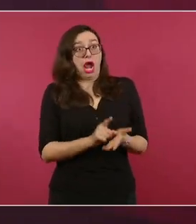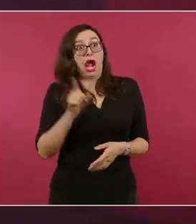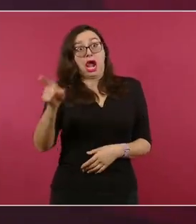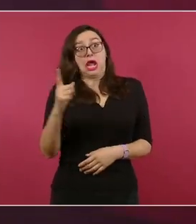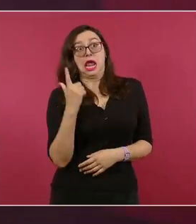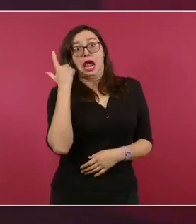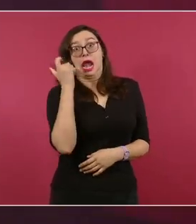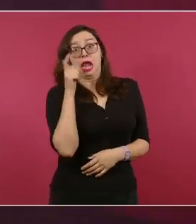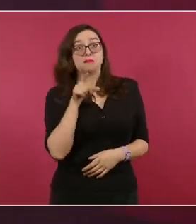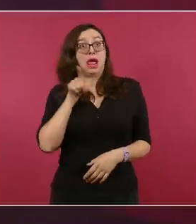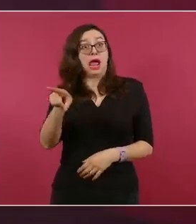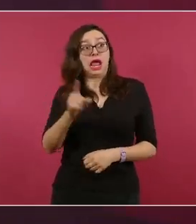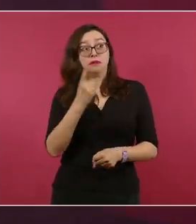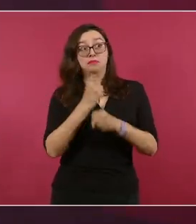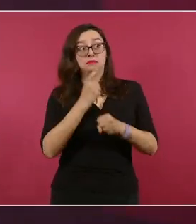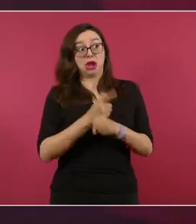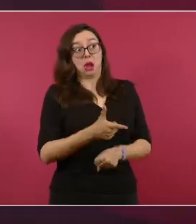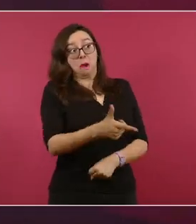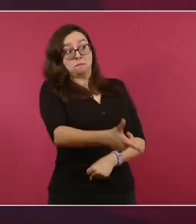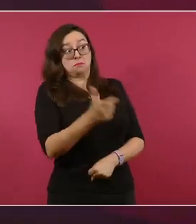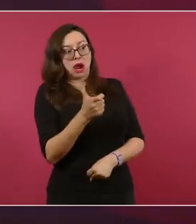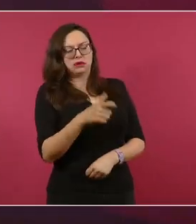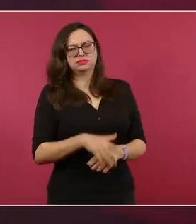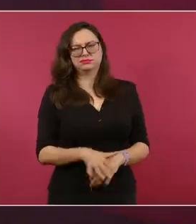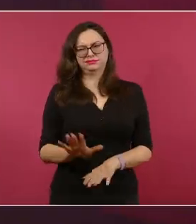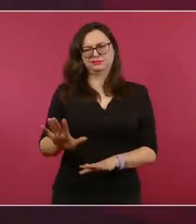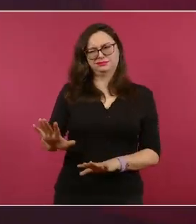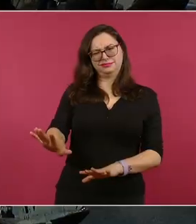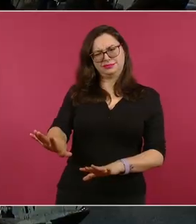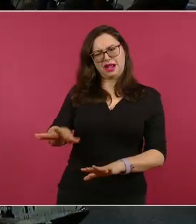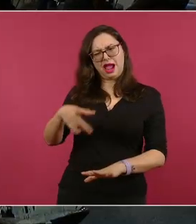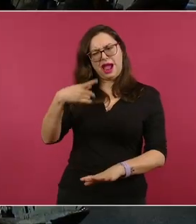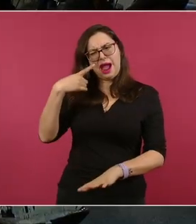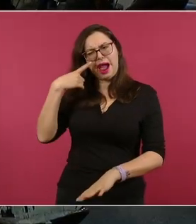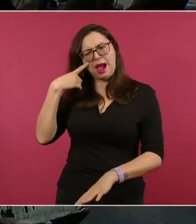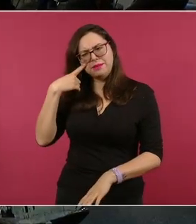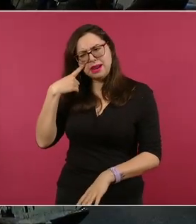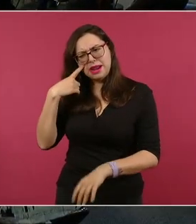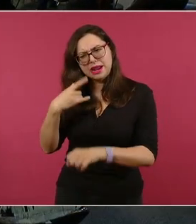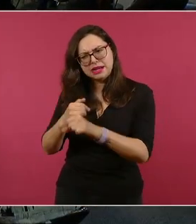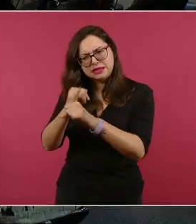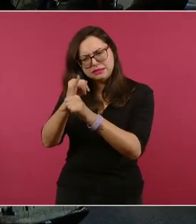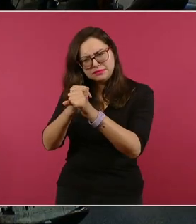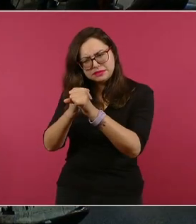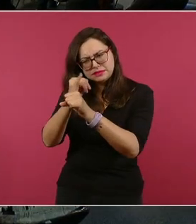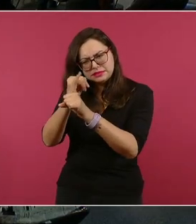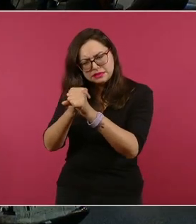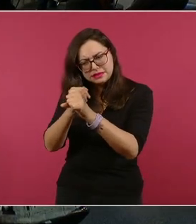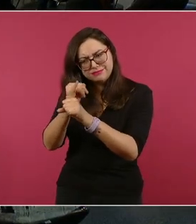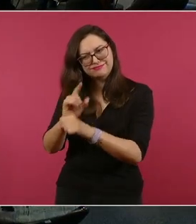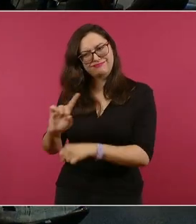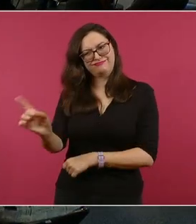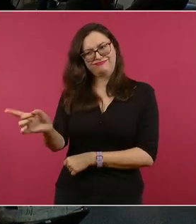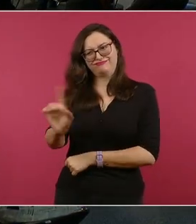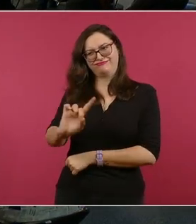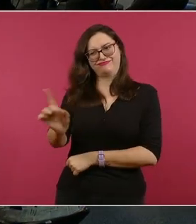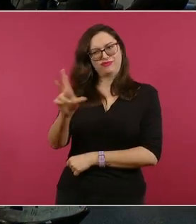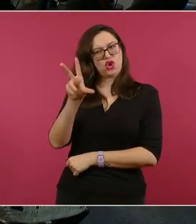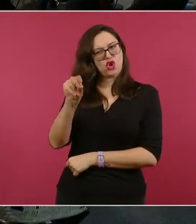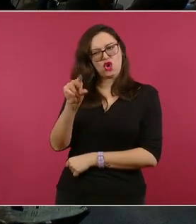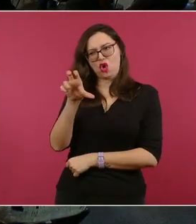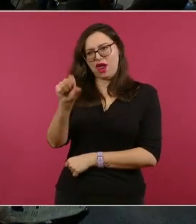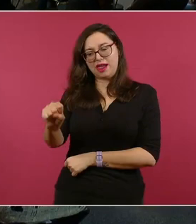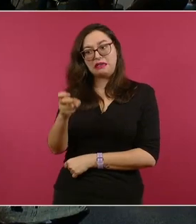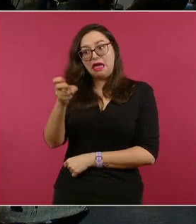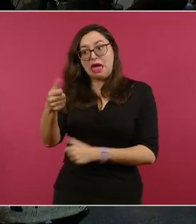asesinó y ya el policía está en la cárcel. Claro, esto es y las instituciones, ¿sí?, no tienen por